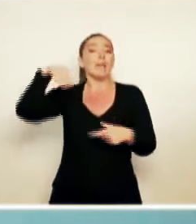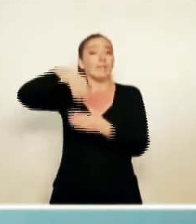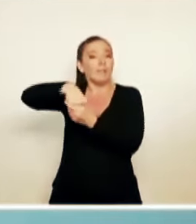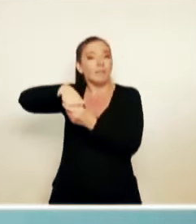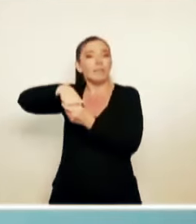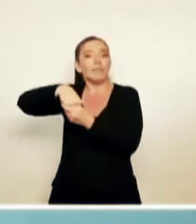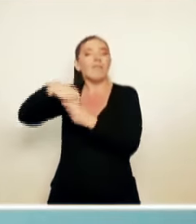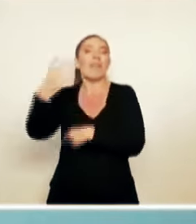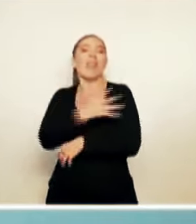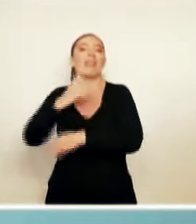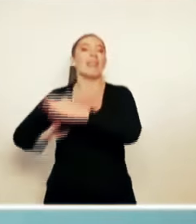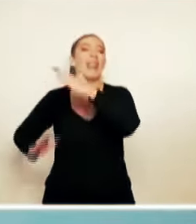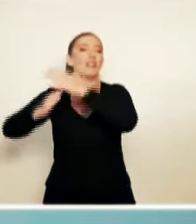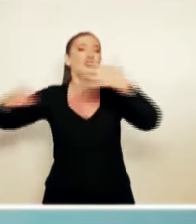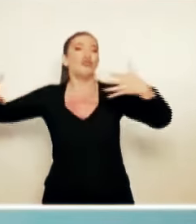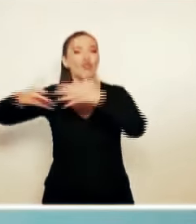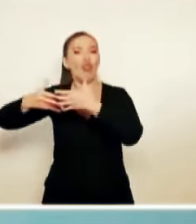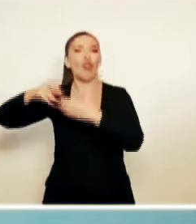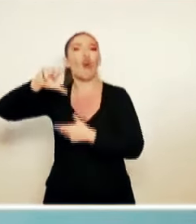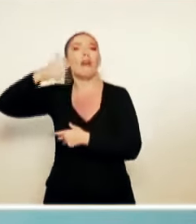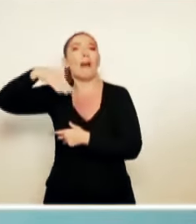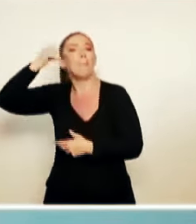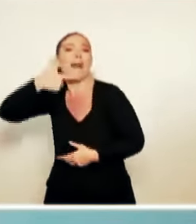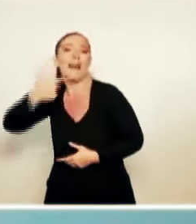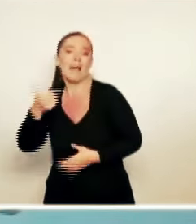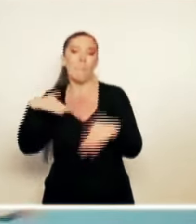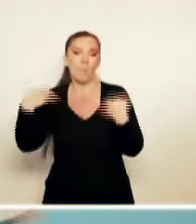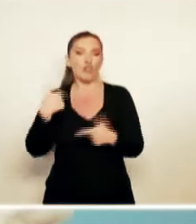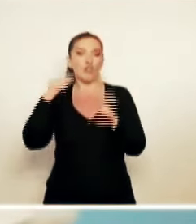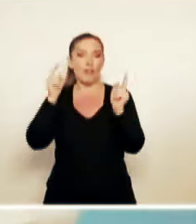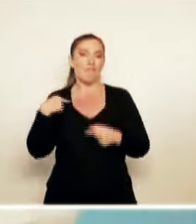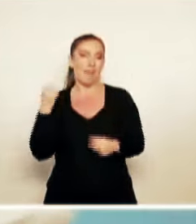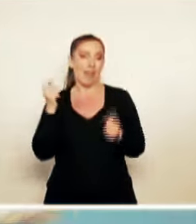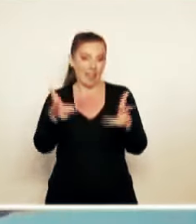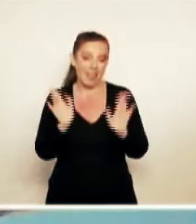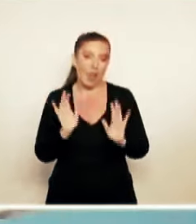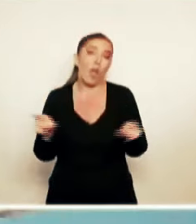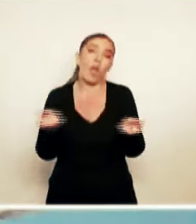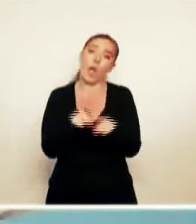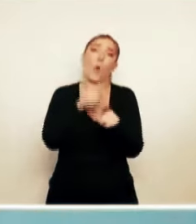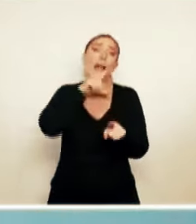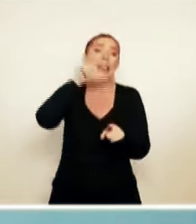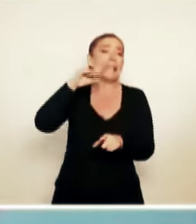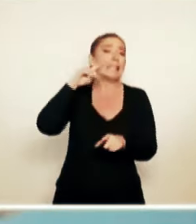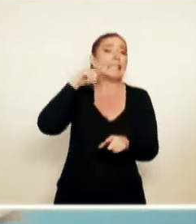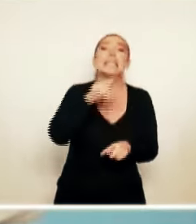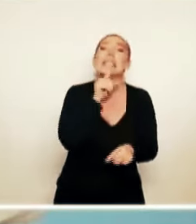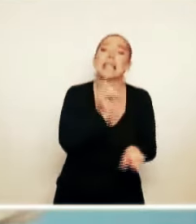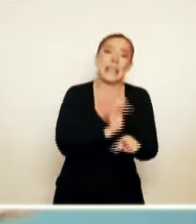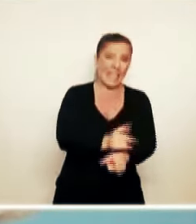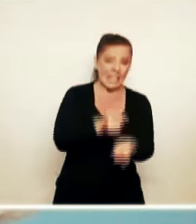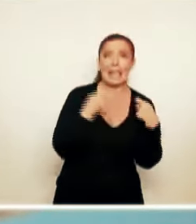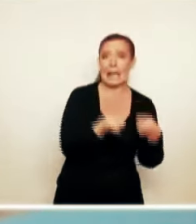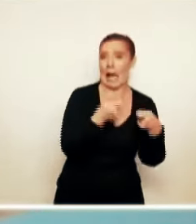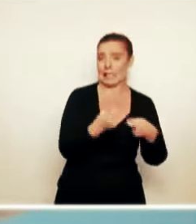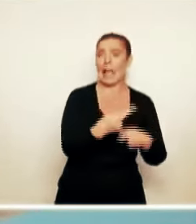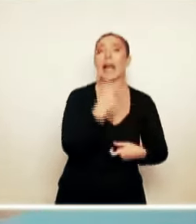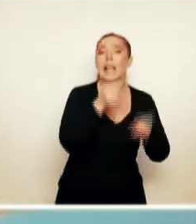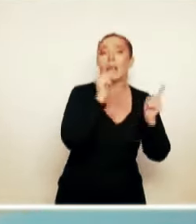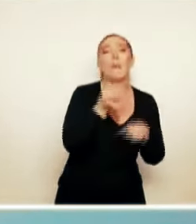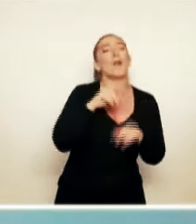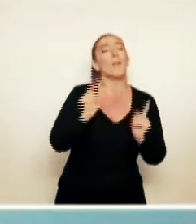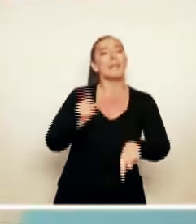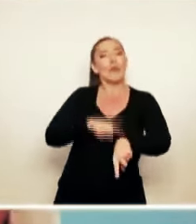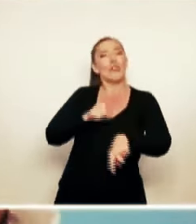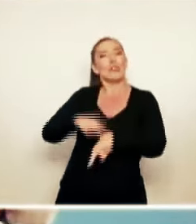el directorio de Camesa, por eso también la nombro, igual que Techín, como gran usuario, pero al mismo tiempo es Camesa es la